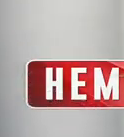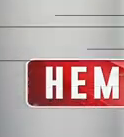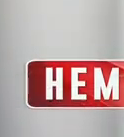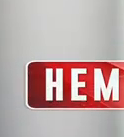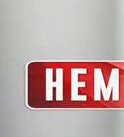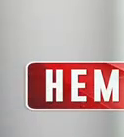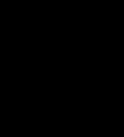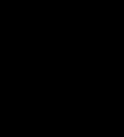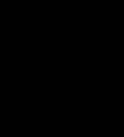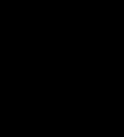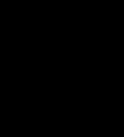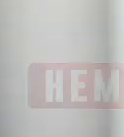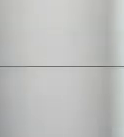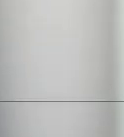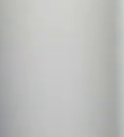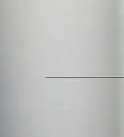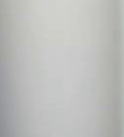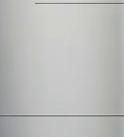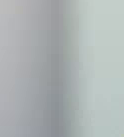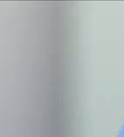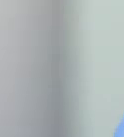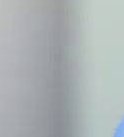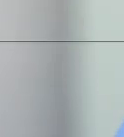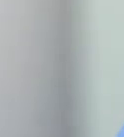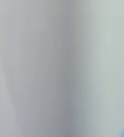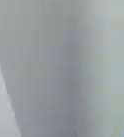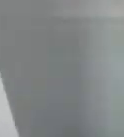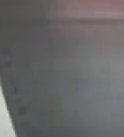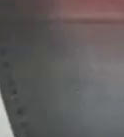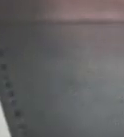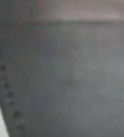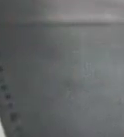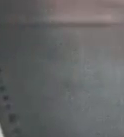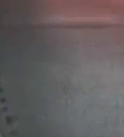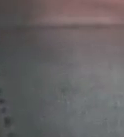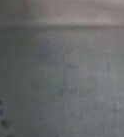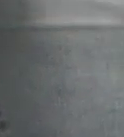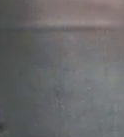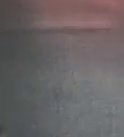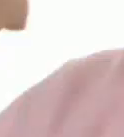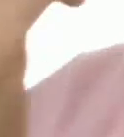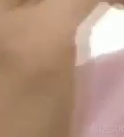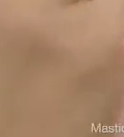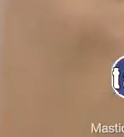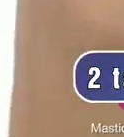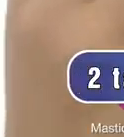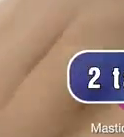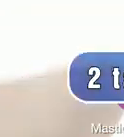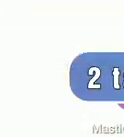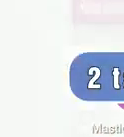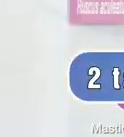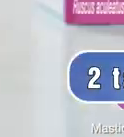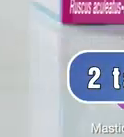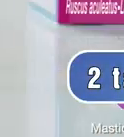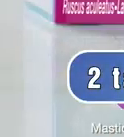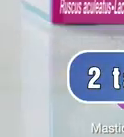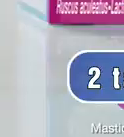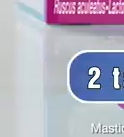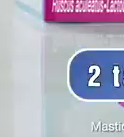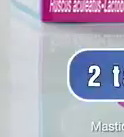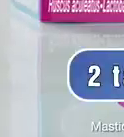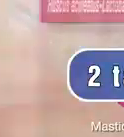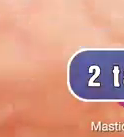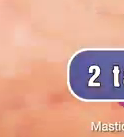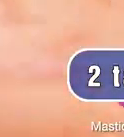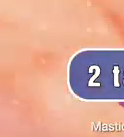recomendó iniciar el tratamiento, que no esperara a tener más complicaciones. Toma 2 tabletas de Nixon 3 veces al día. Nixon